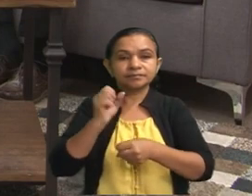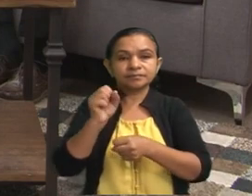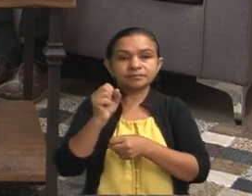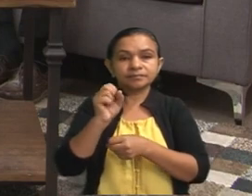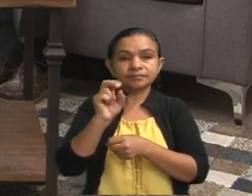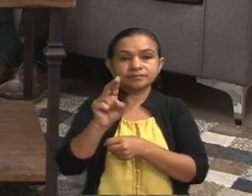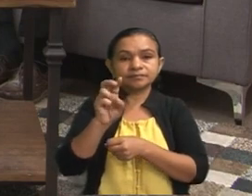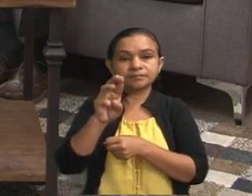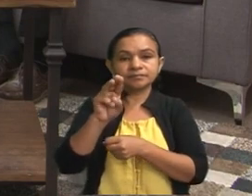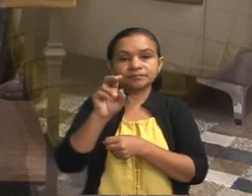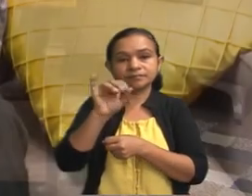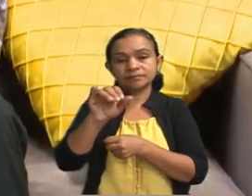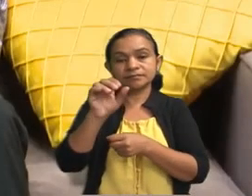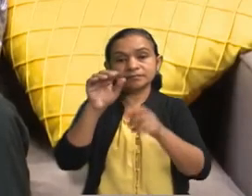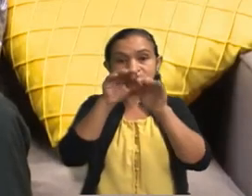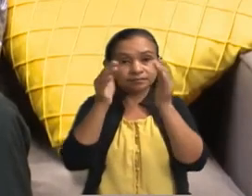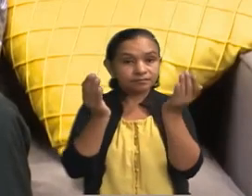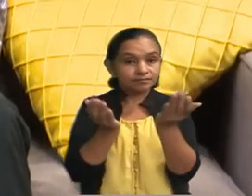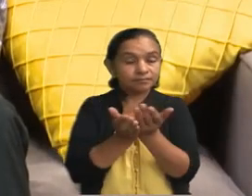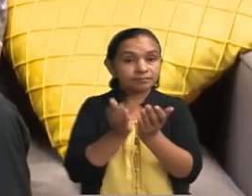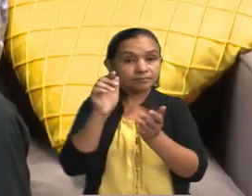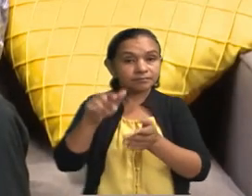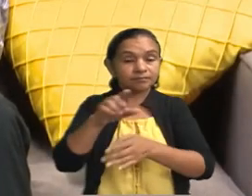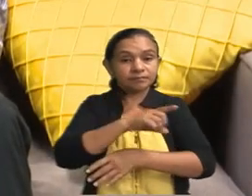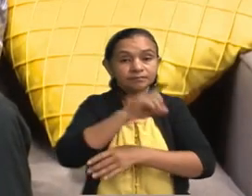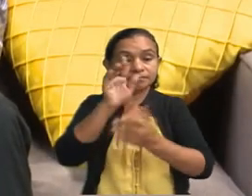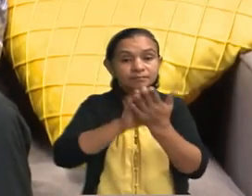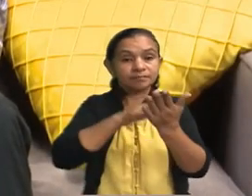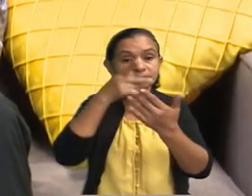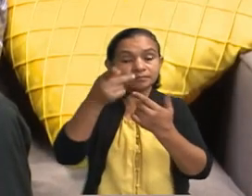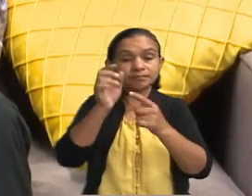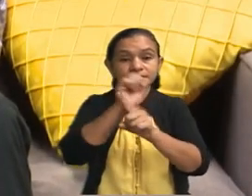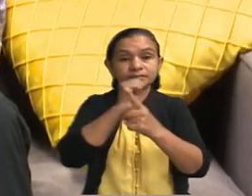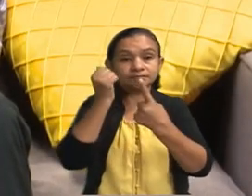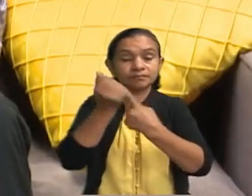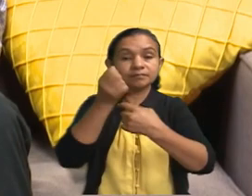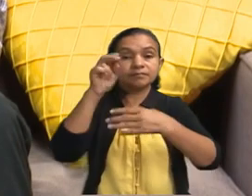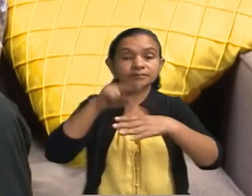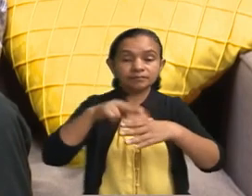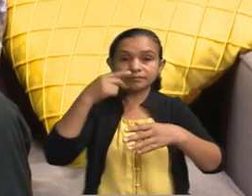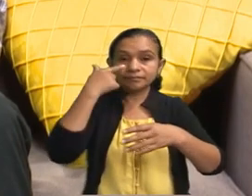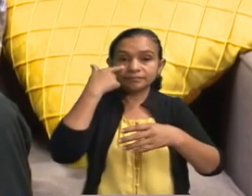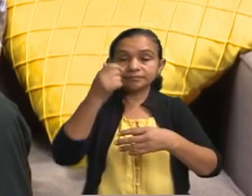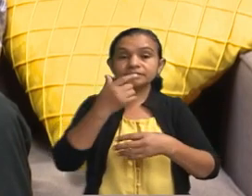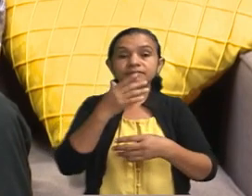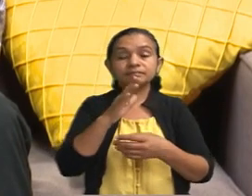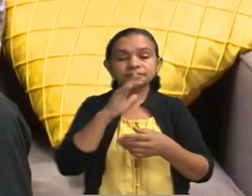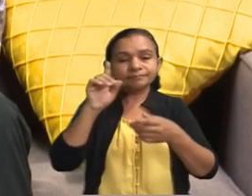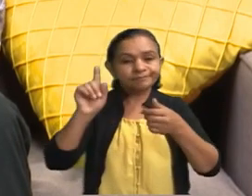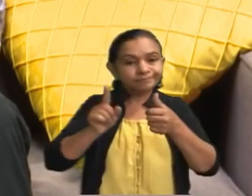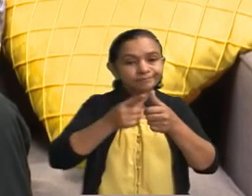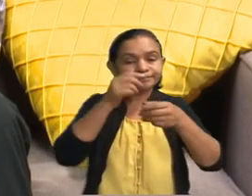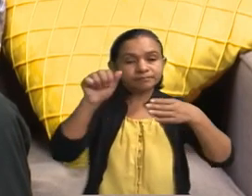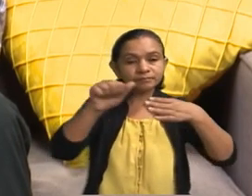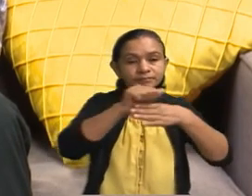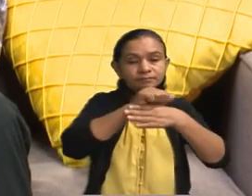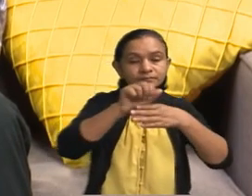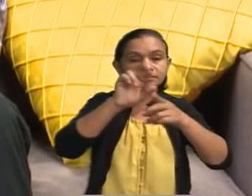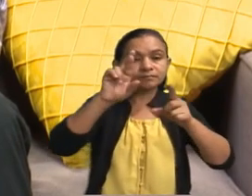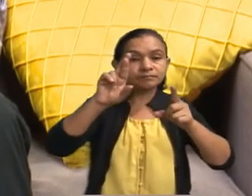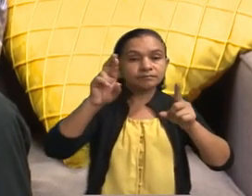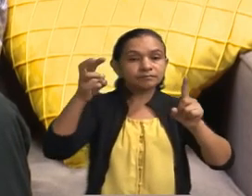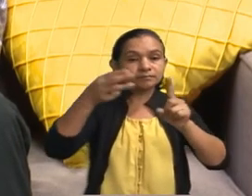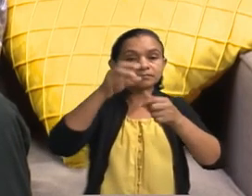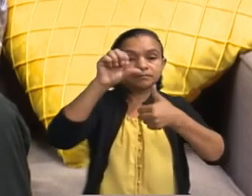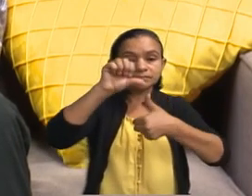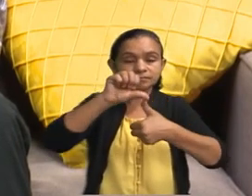tsunamis en el mundo. Nosotros hoy, en su programa desde el Parlamento, conversamos y conocemos lo que va a ser el primer simulacro regional de